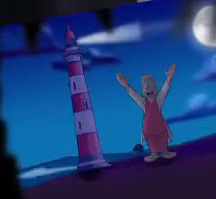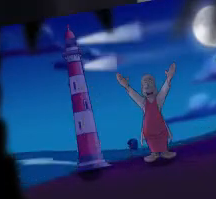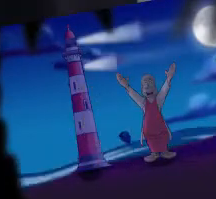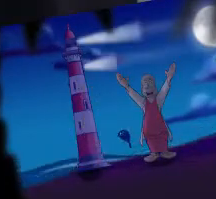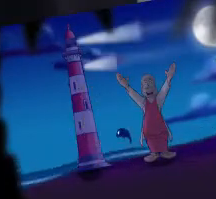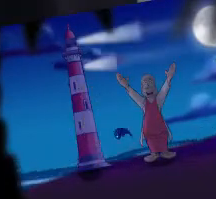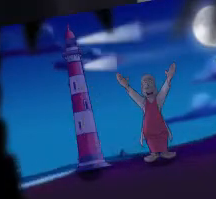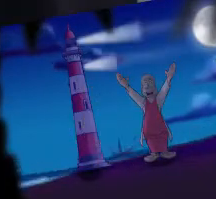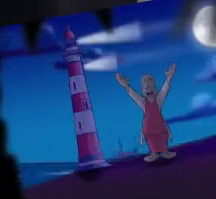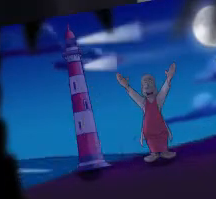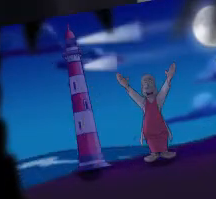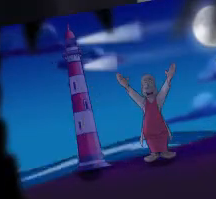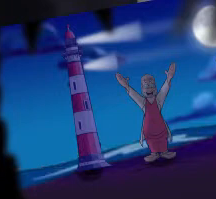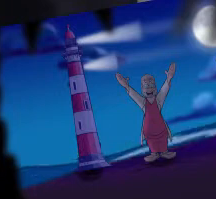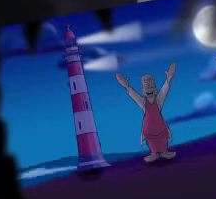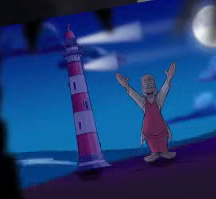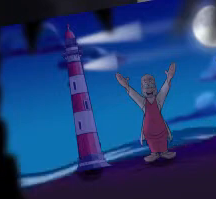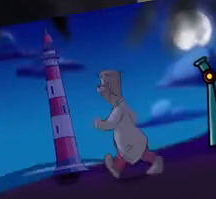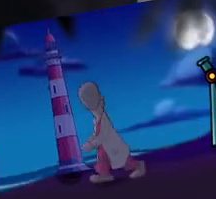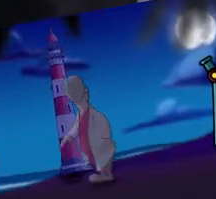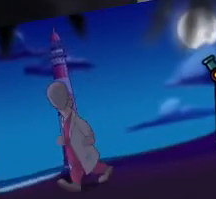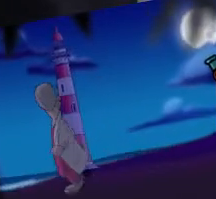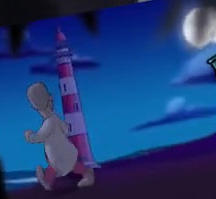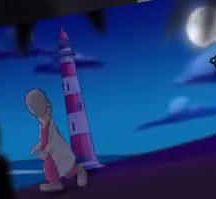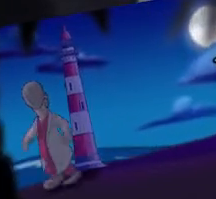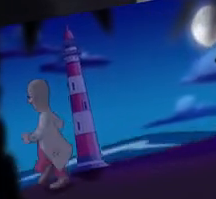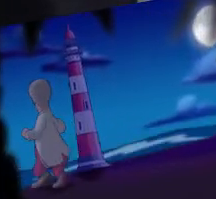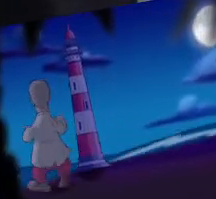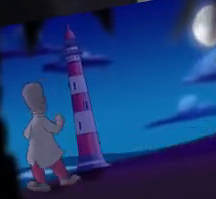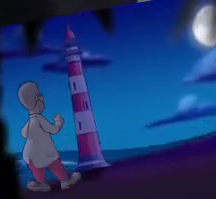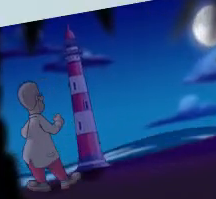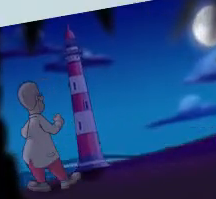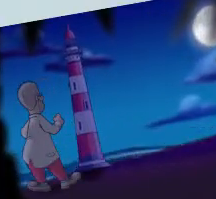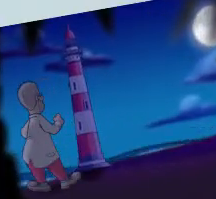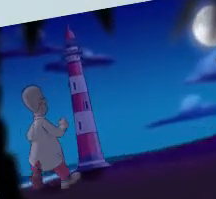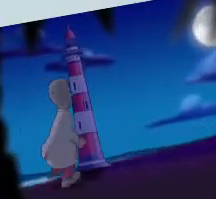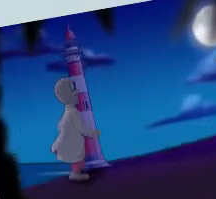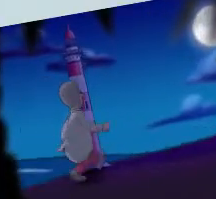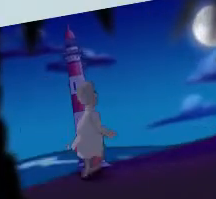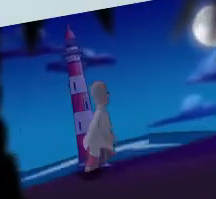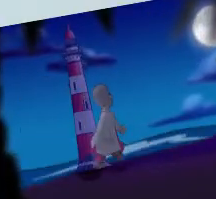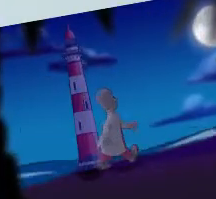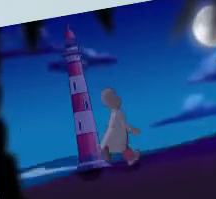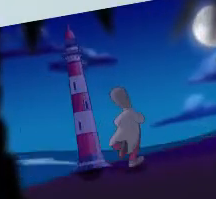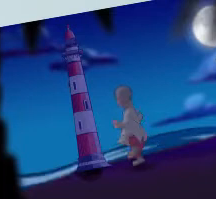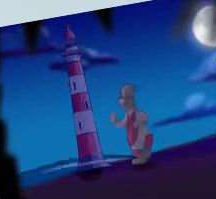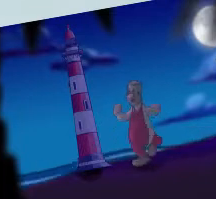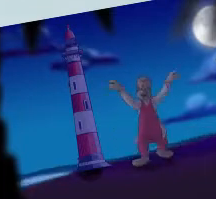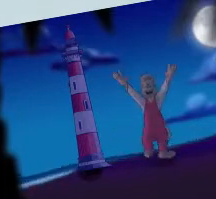Salud decía: me preocupa más el dengue que el coronavirus. ¿Qué dirá ahora que superamos el